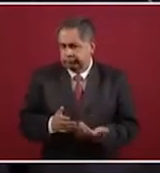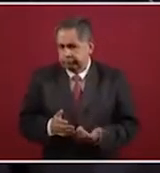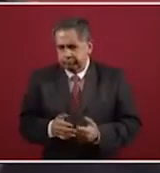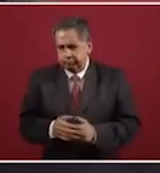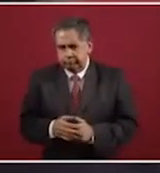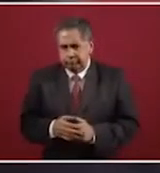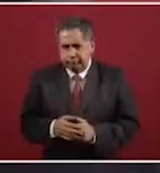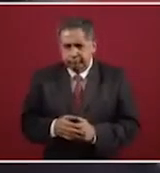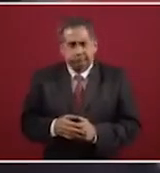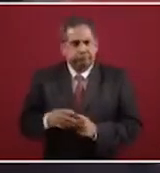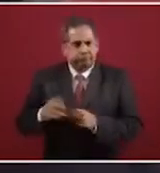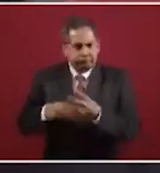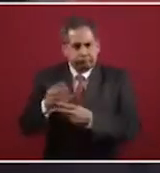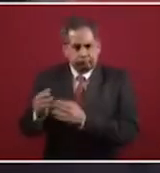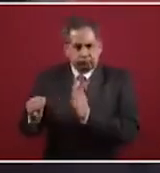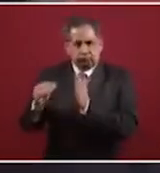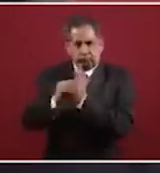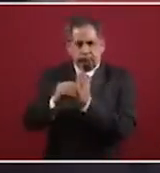establecer